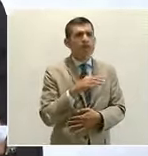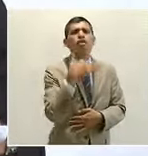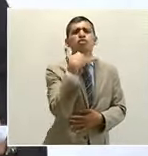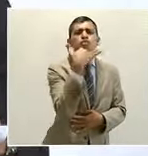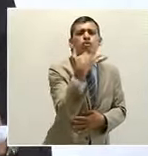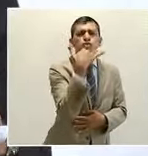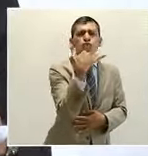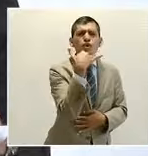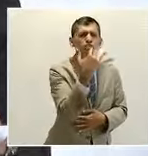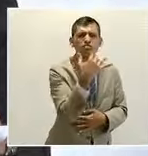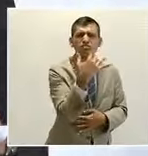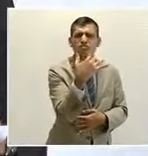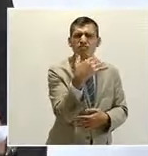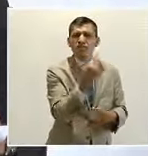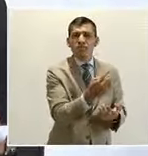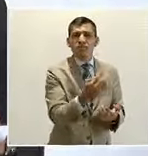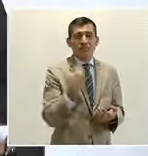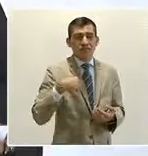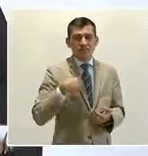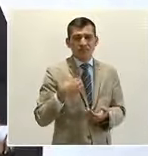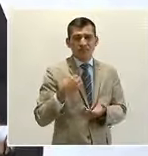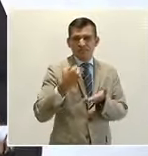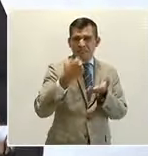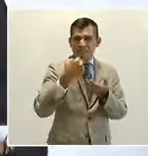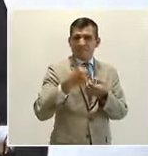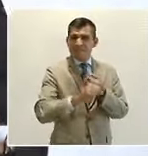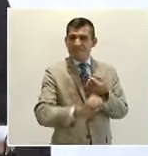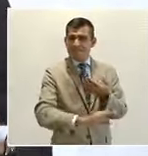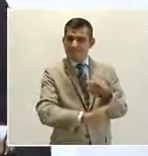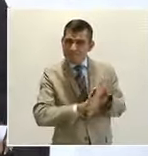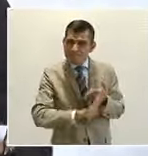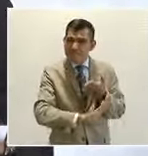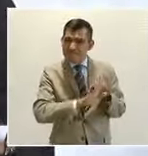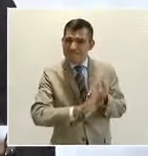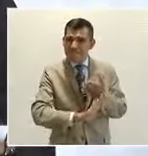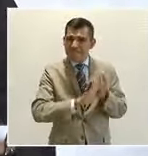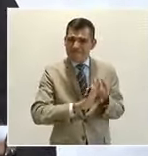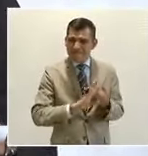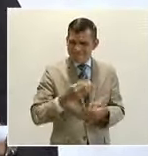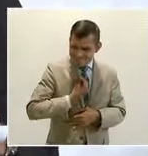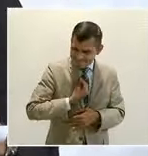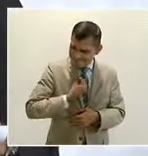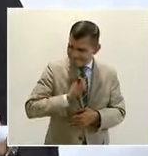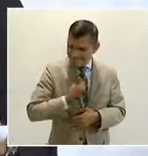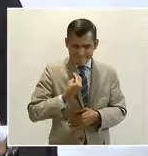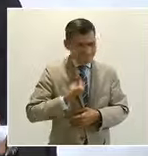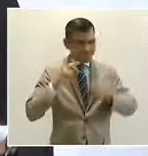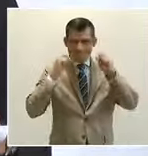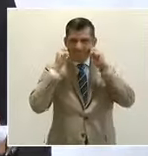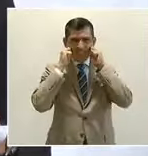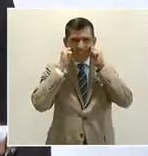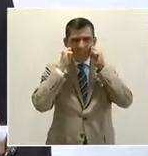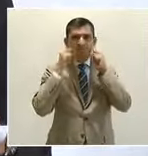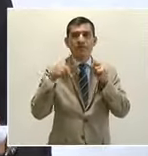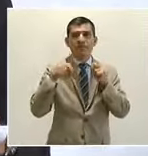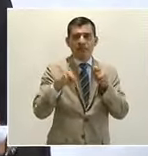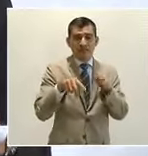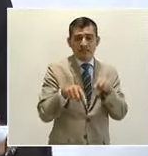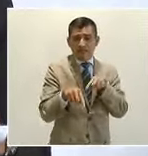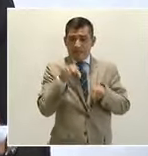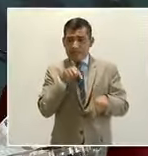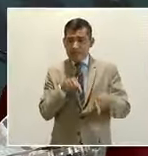aguantamos todas las presiones habidas y por haber pero ni Un paso